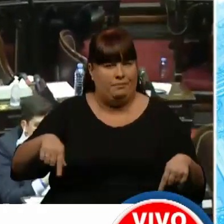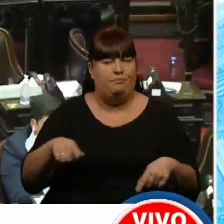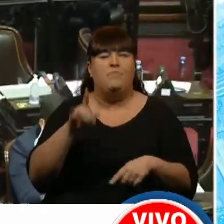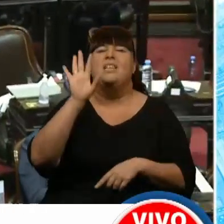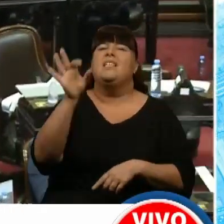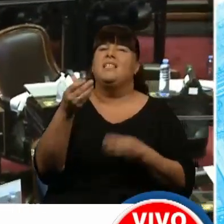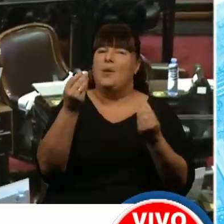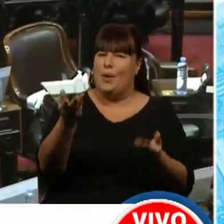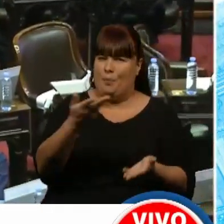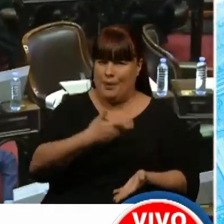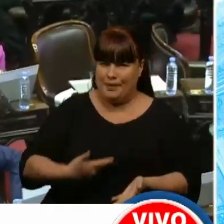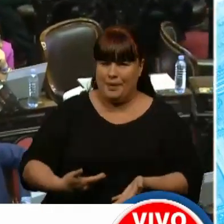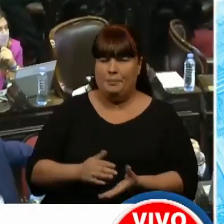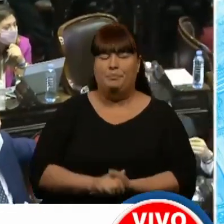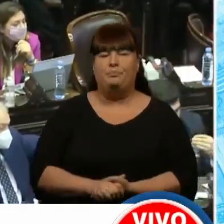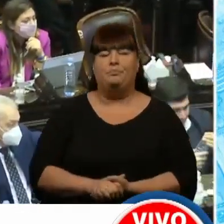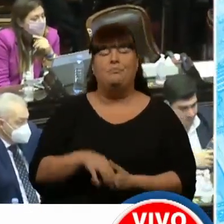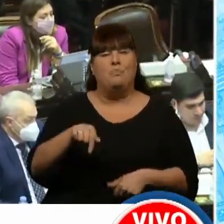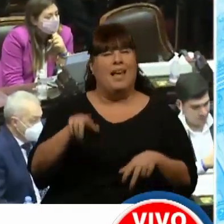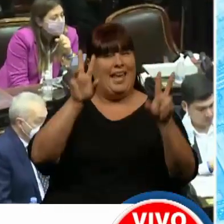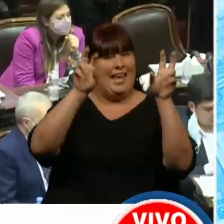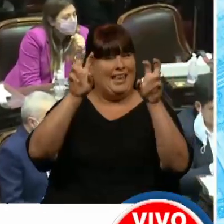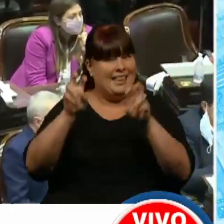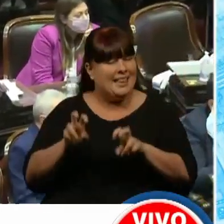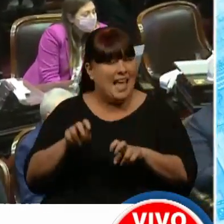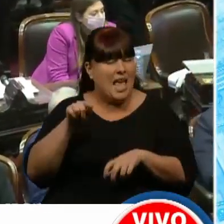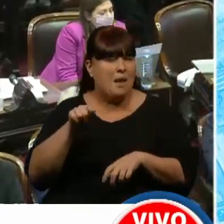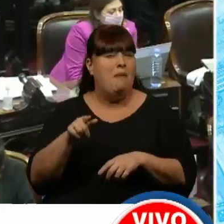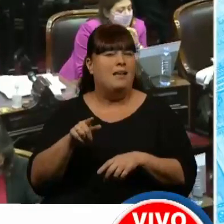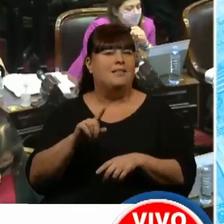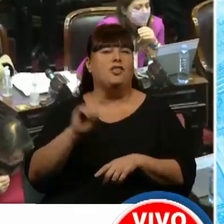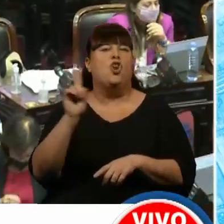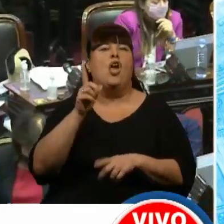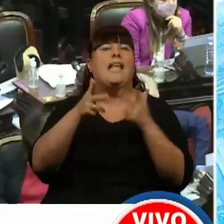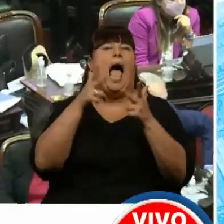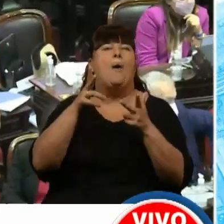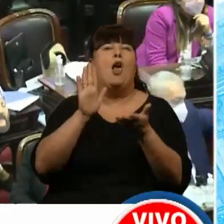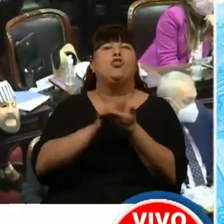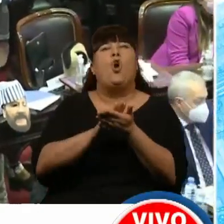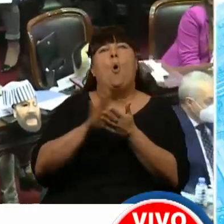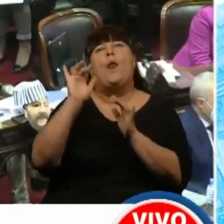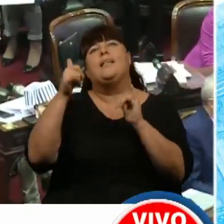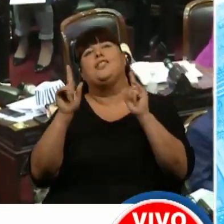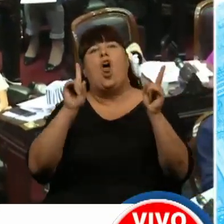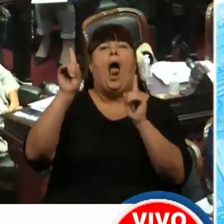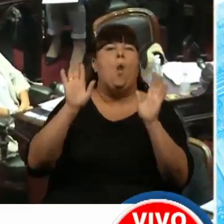¿Sabe qué pasa, presidente? Estos temas no se deben tocar en términos